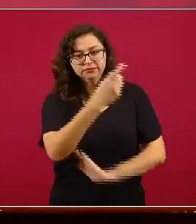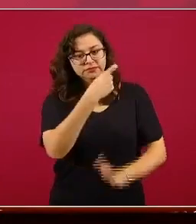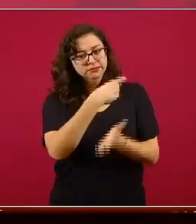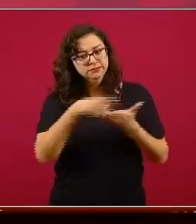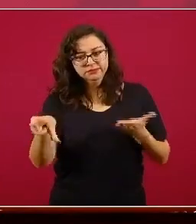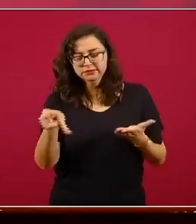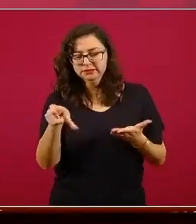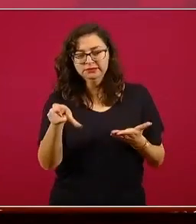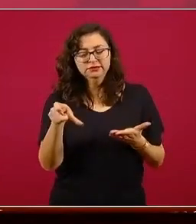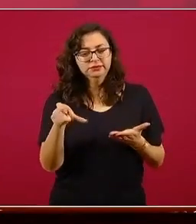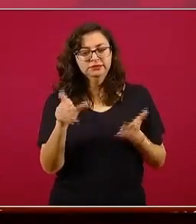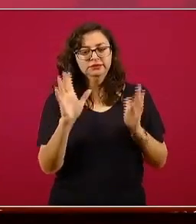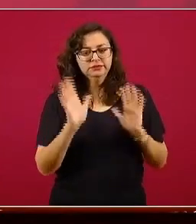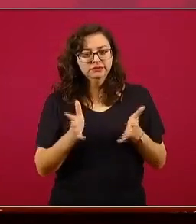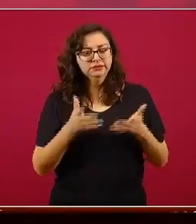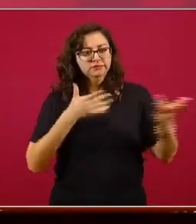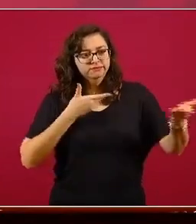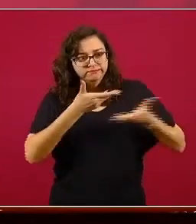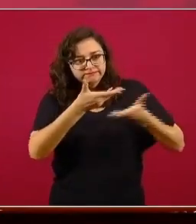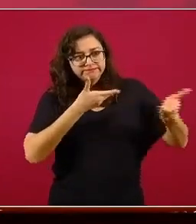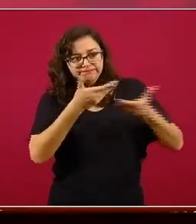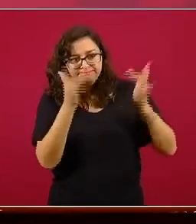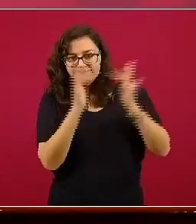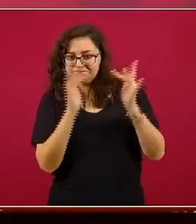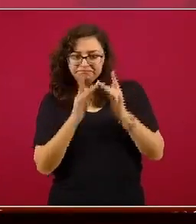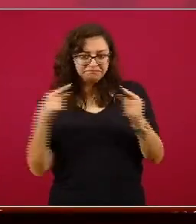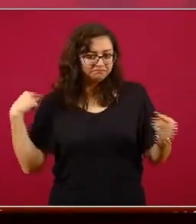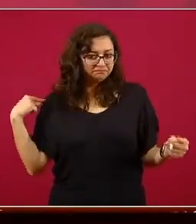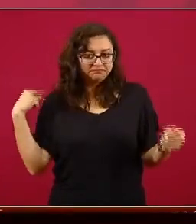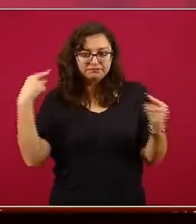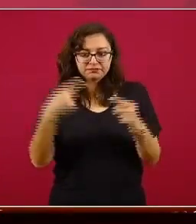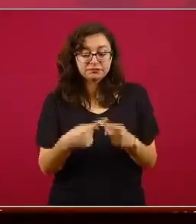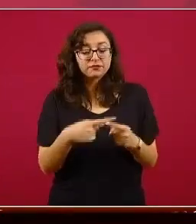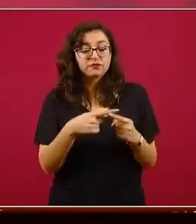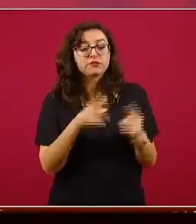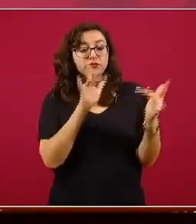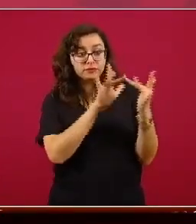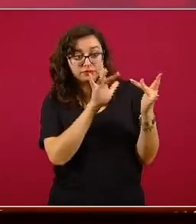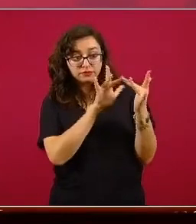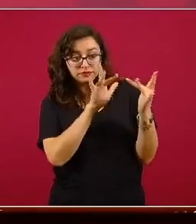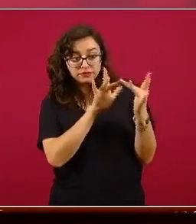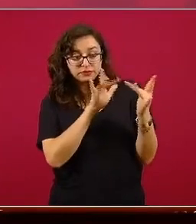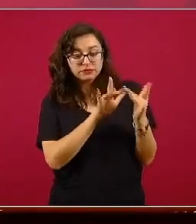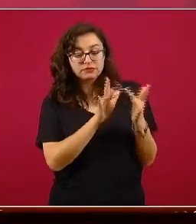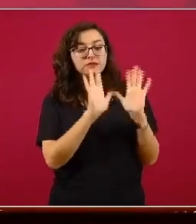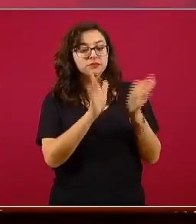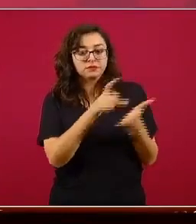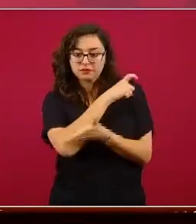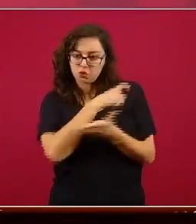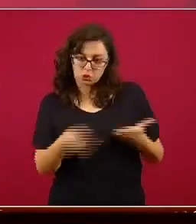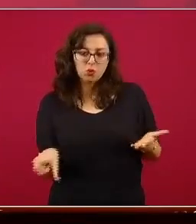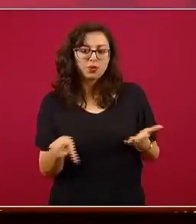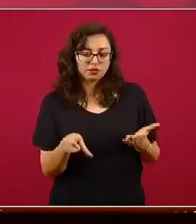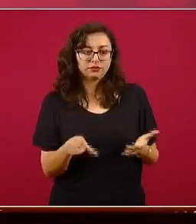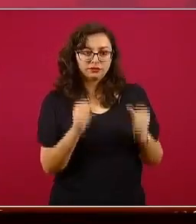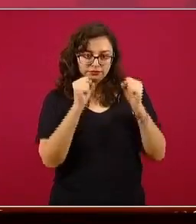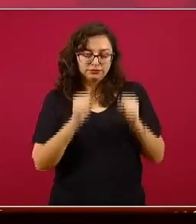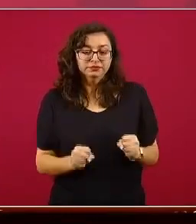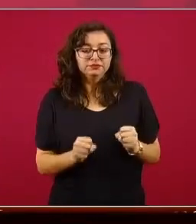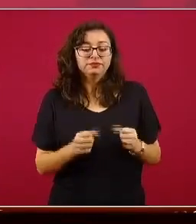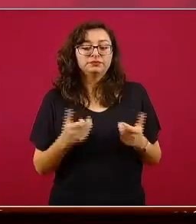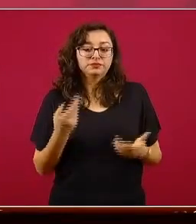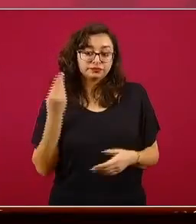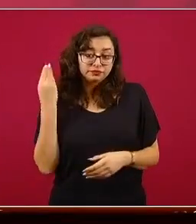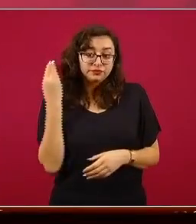En todo este momento hemos estado en una estrecha conversación con Pfizer para que Pfizer la otorgue. Y una vez que se haga